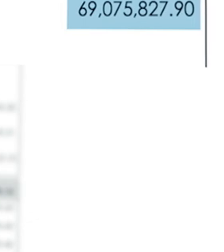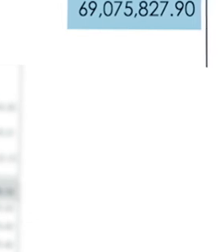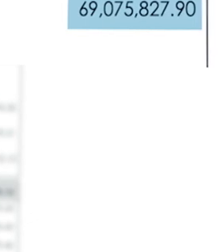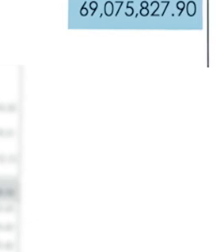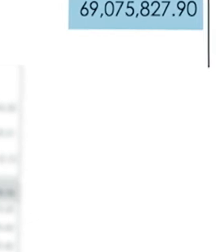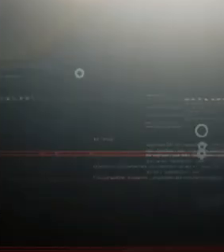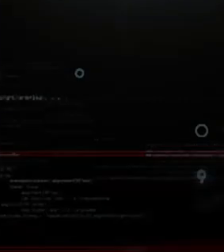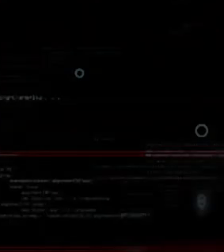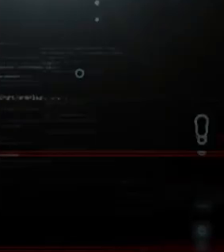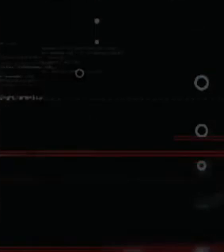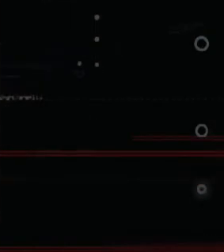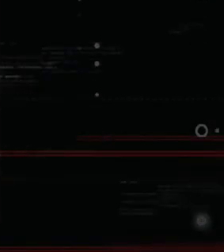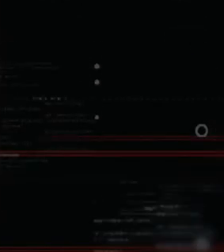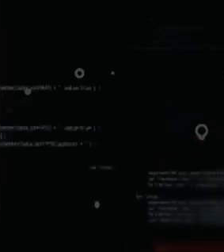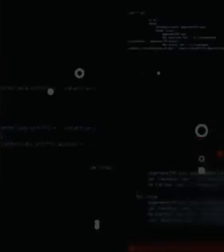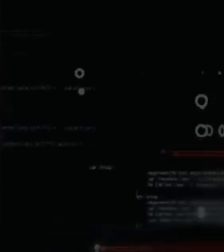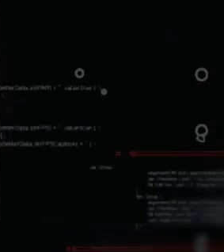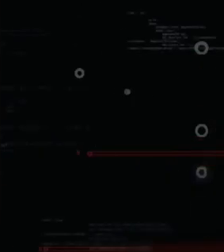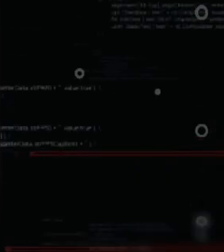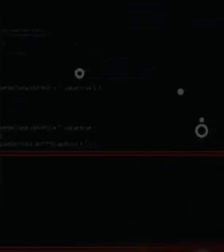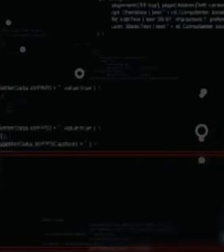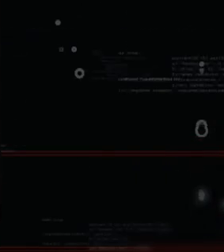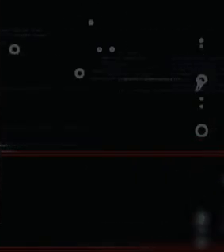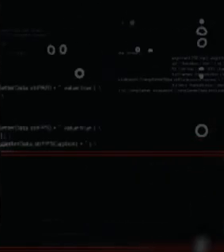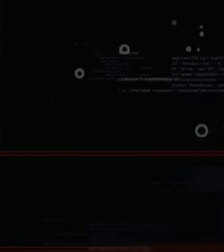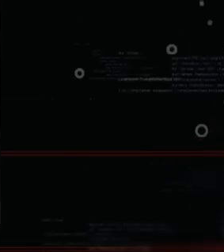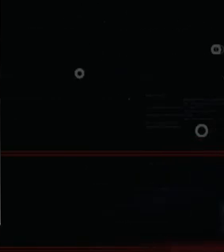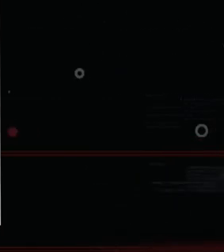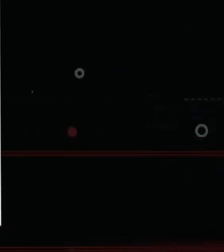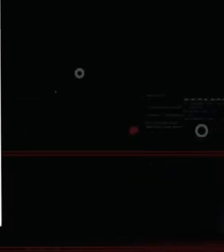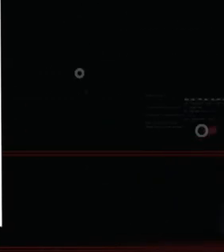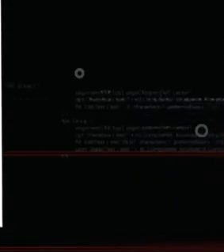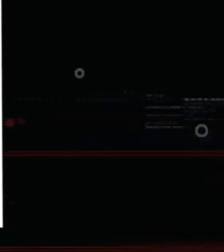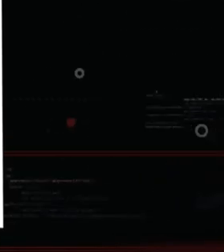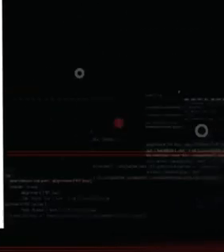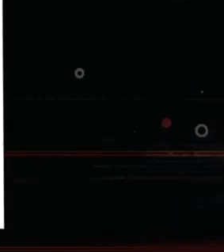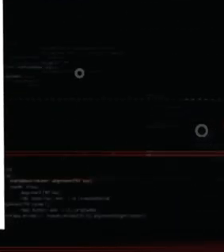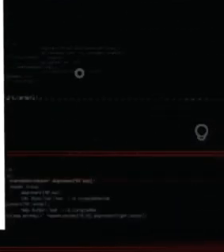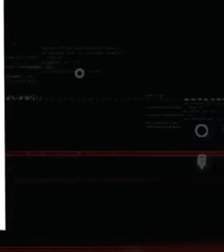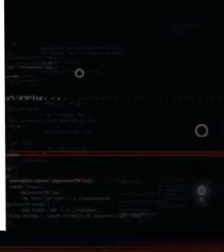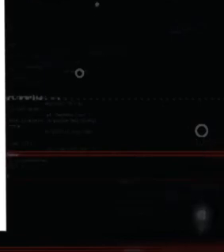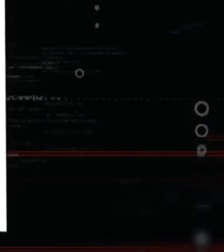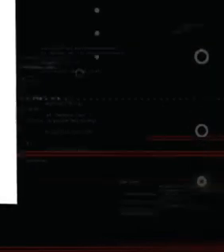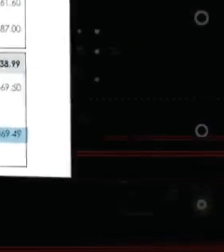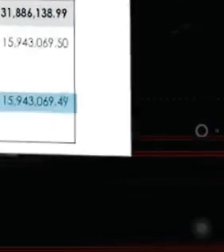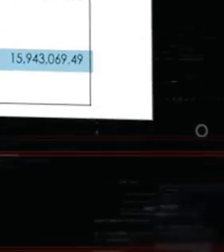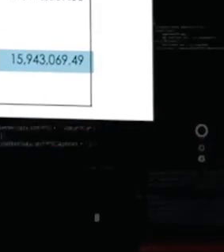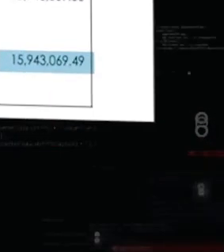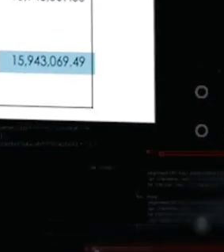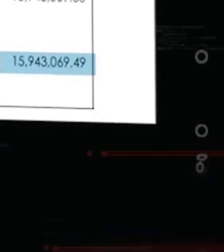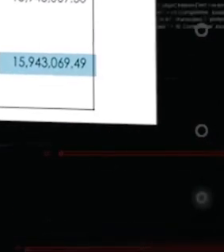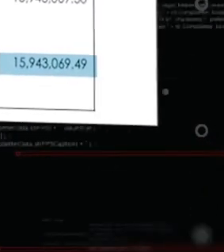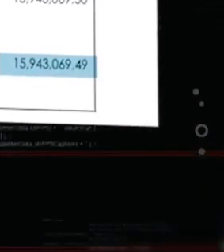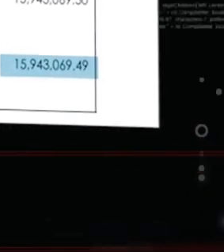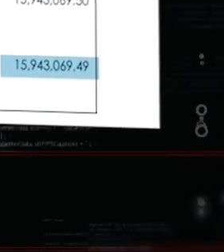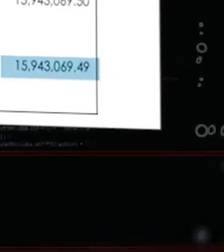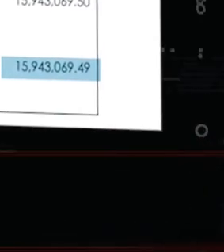de la Federación, mientras que un fideicomiso del Tribunal Electoral del Poder Judicial de la Federación destina